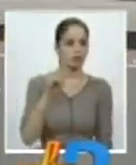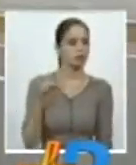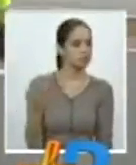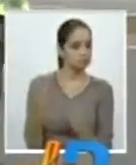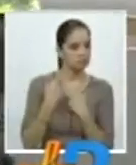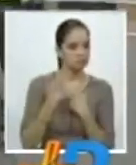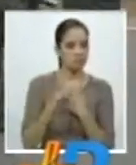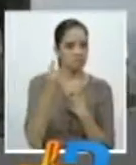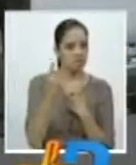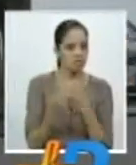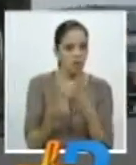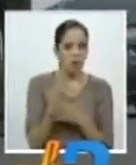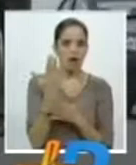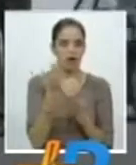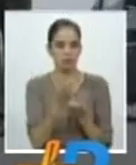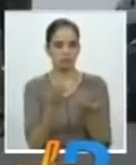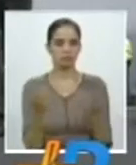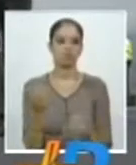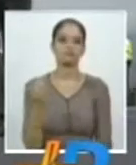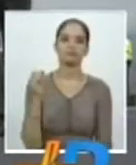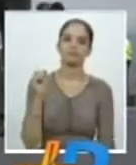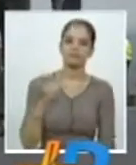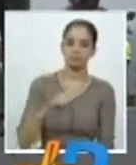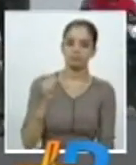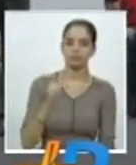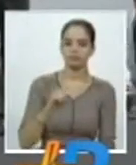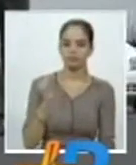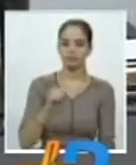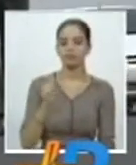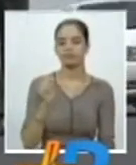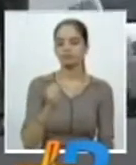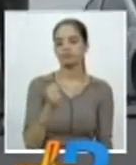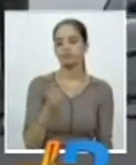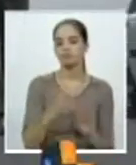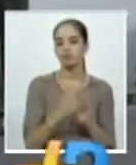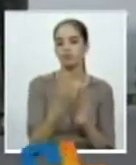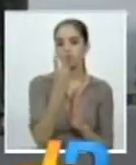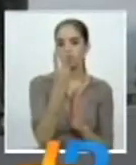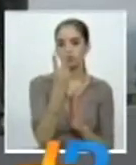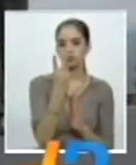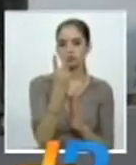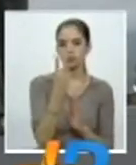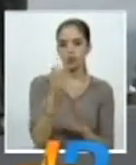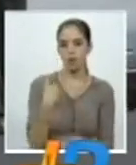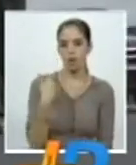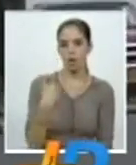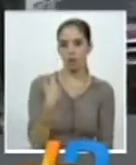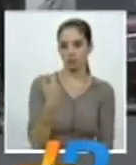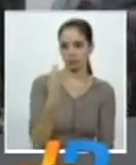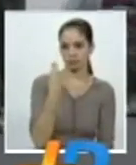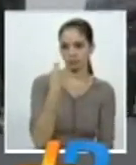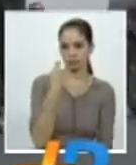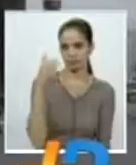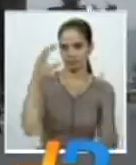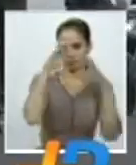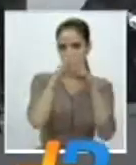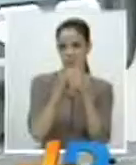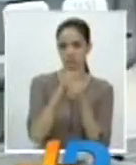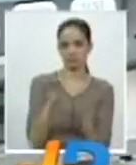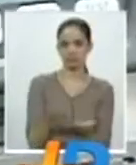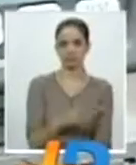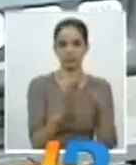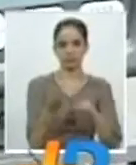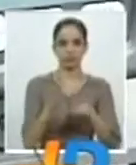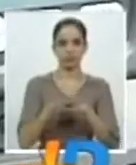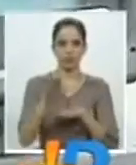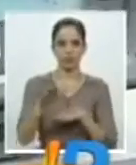¿alguna novedad en estos momentos? Tenemos desafortunadamente el reporte de dos menores de edad que fallecieron la noche anterior cuando fueron